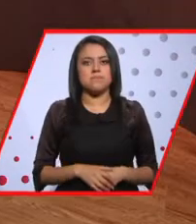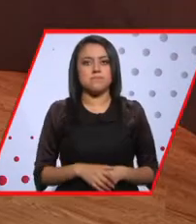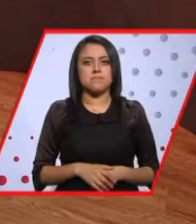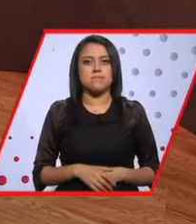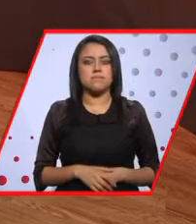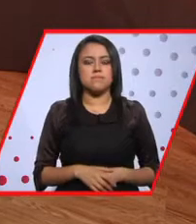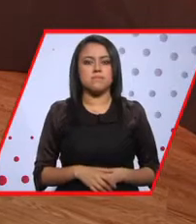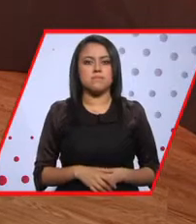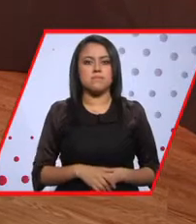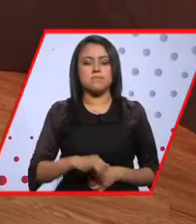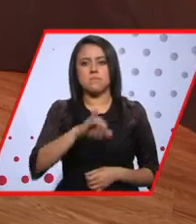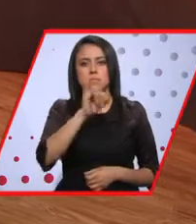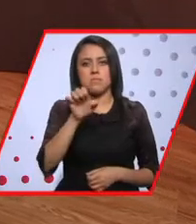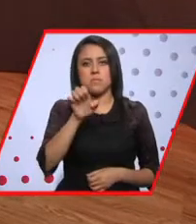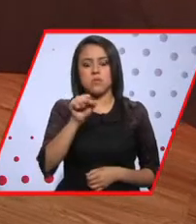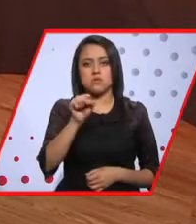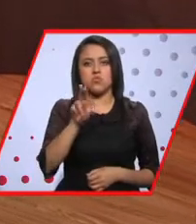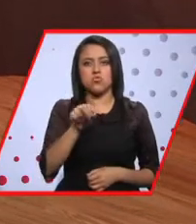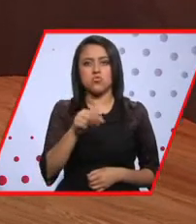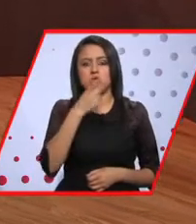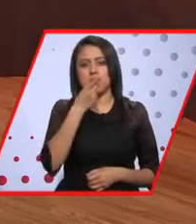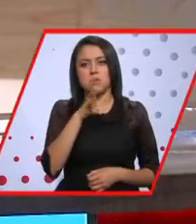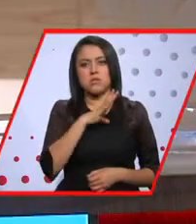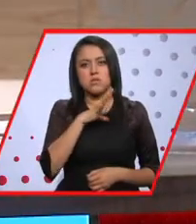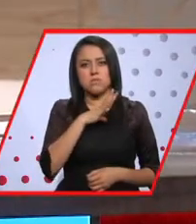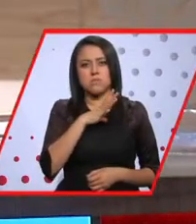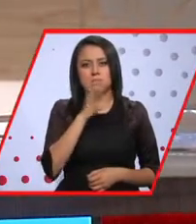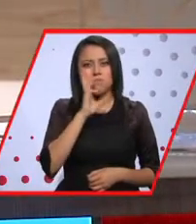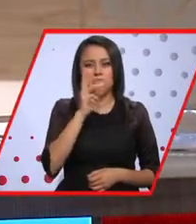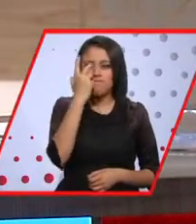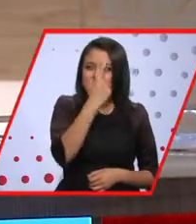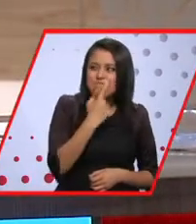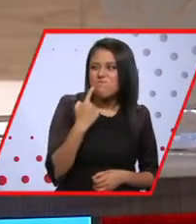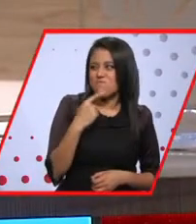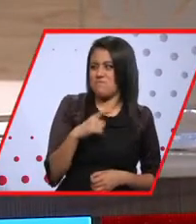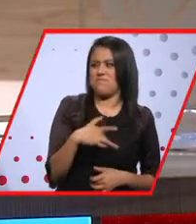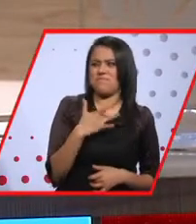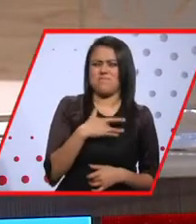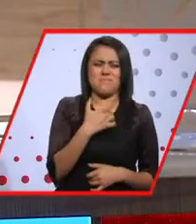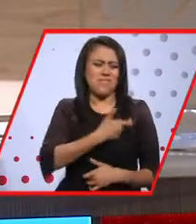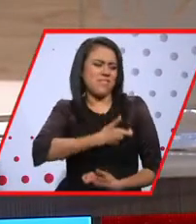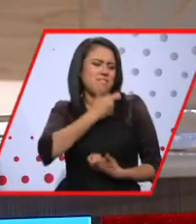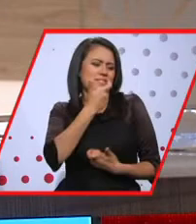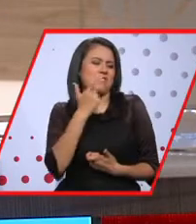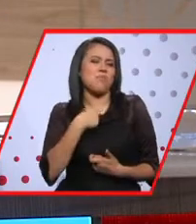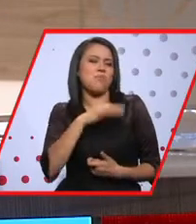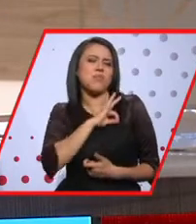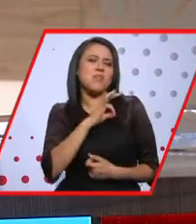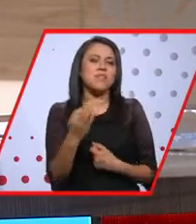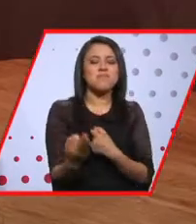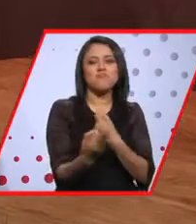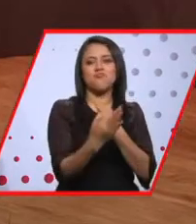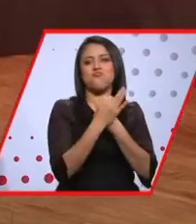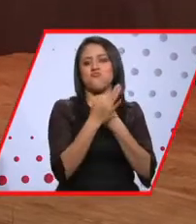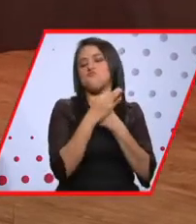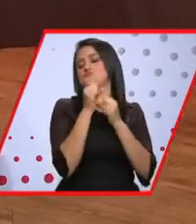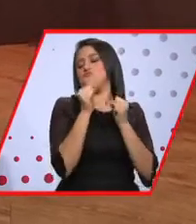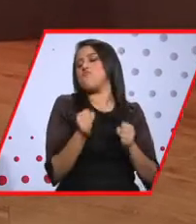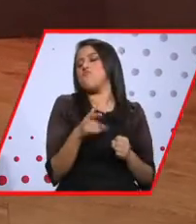Y dice Jesús Arias Martínez, Duarte tiene cara de valemadrismo cínico. Se siente seguro que le darán seguridad.